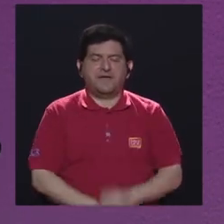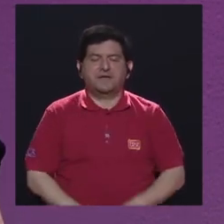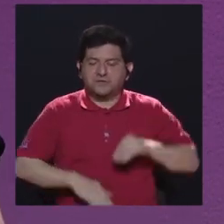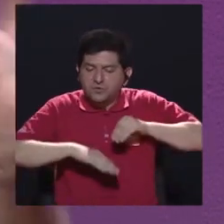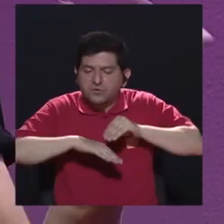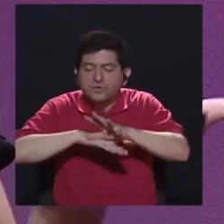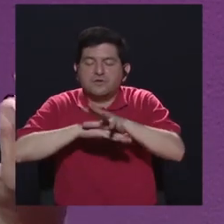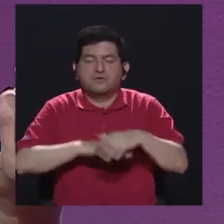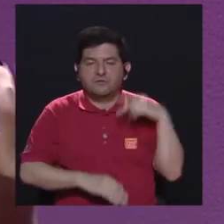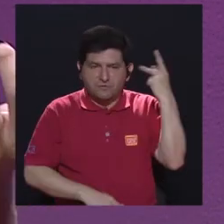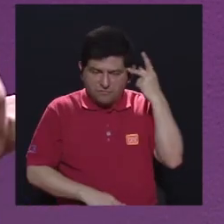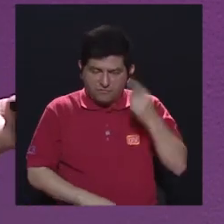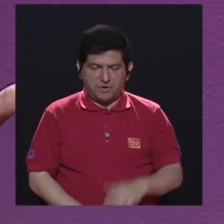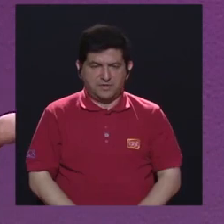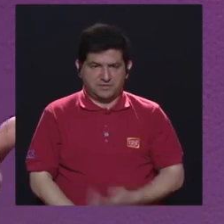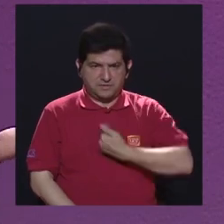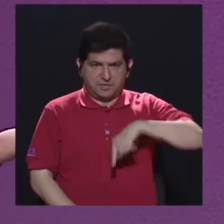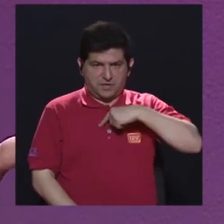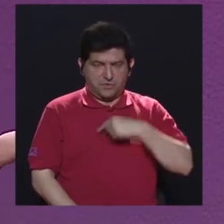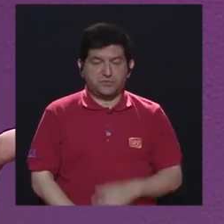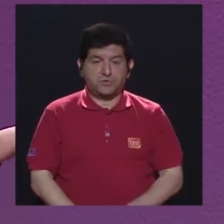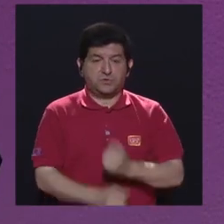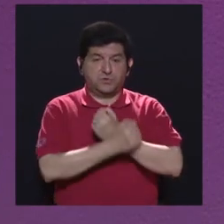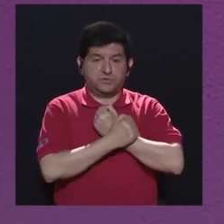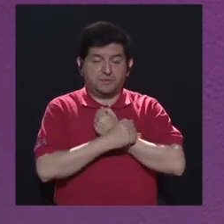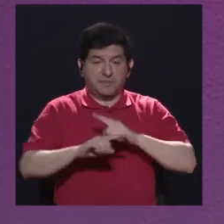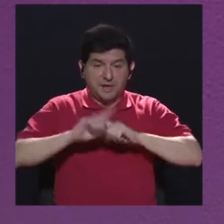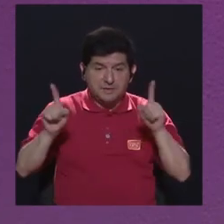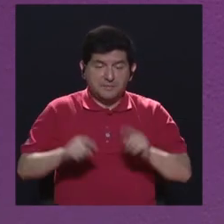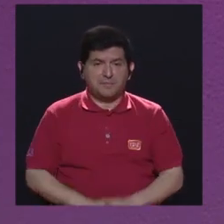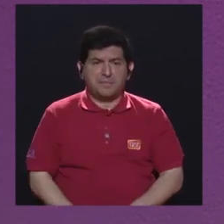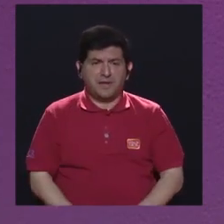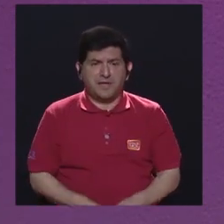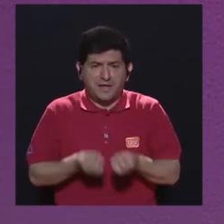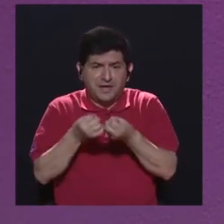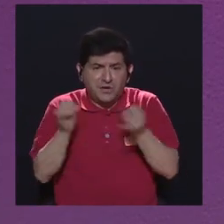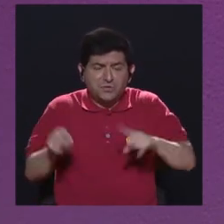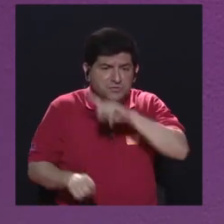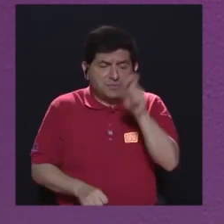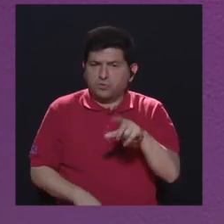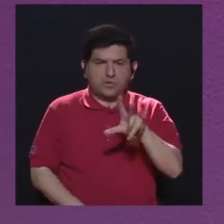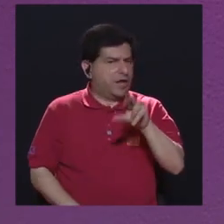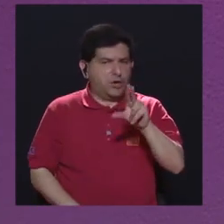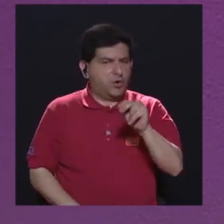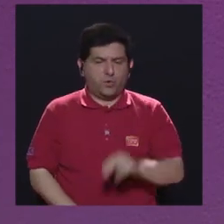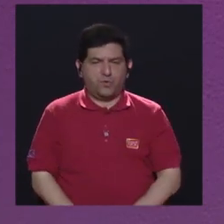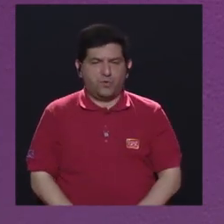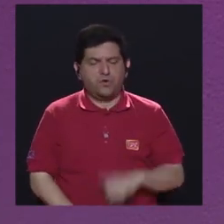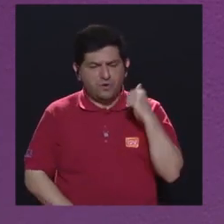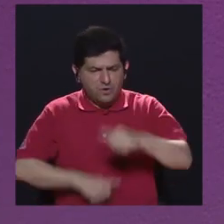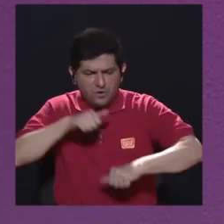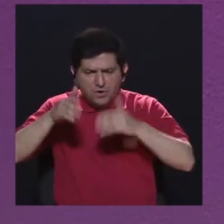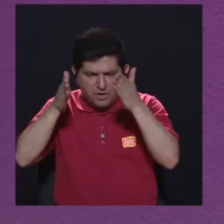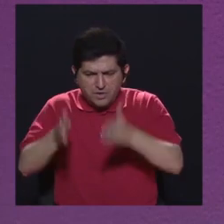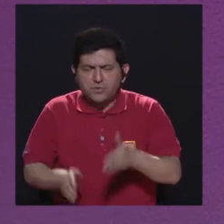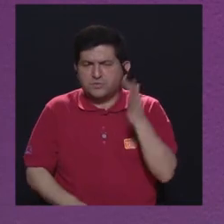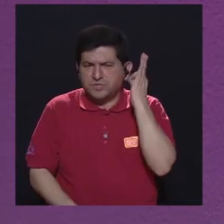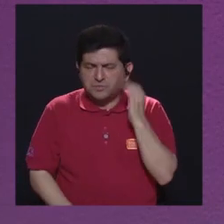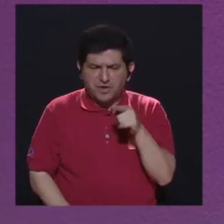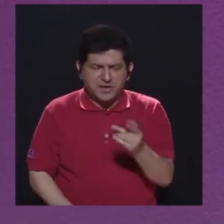queremos amarnos sin cuestionar nada. Pero en el feminismo yo creo que se puede encontrar esa